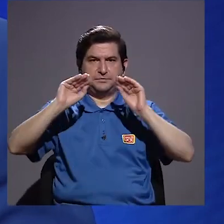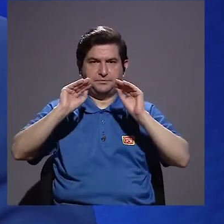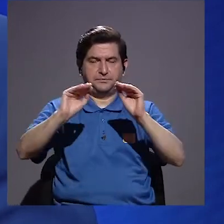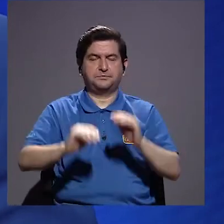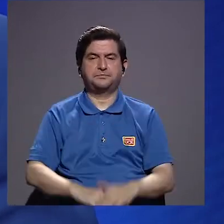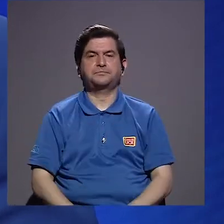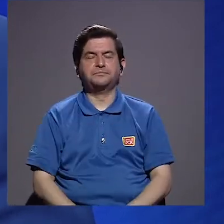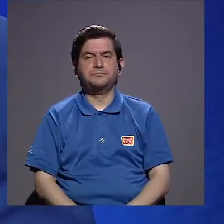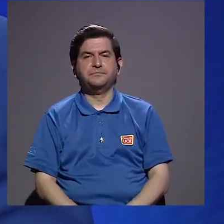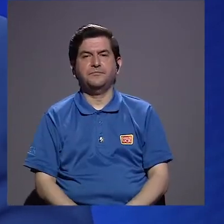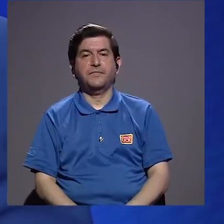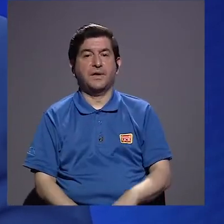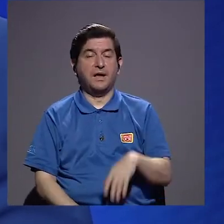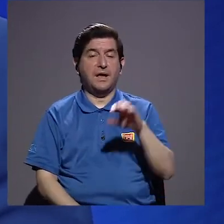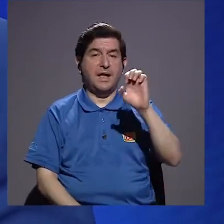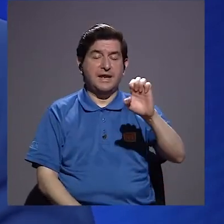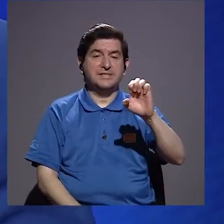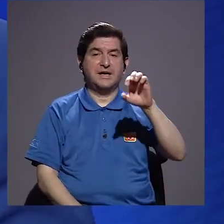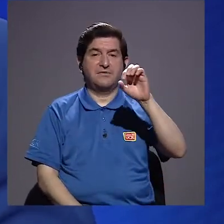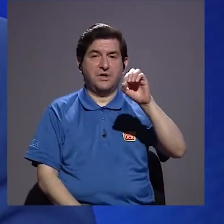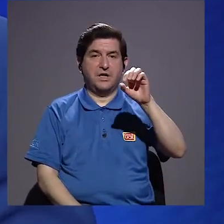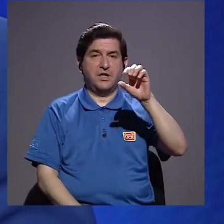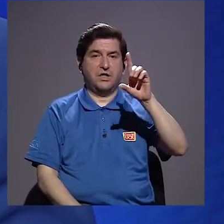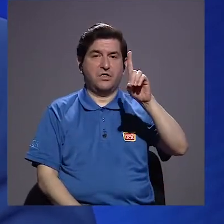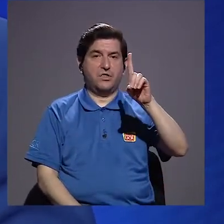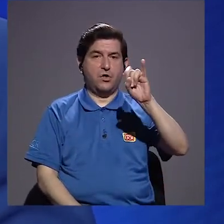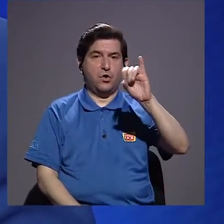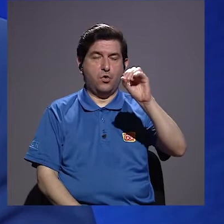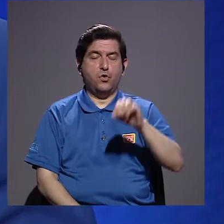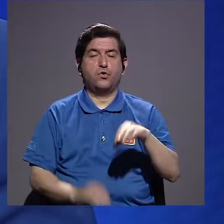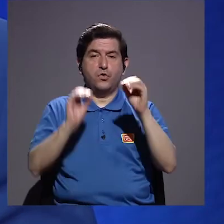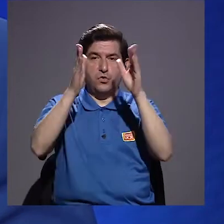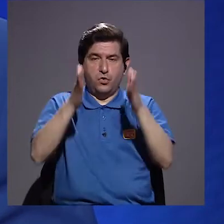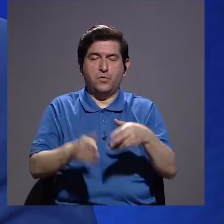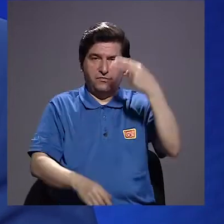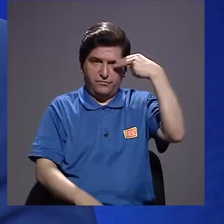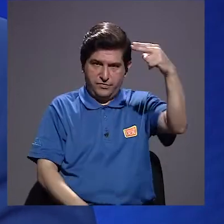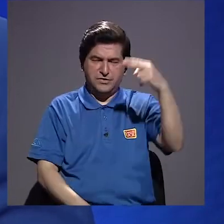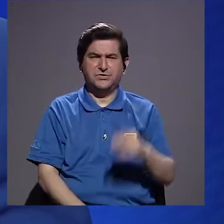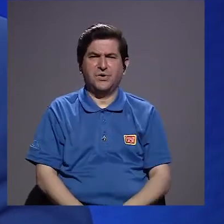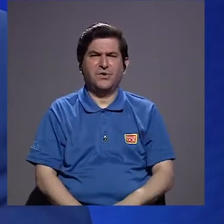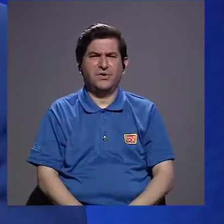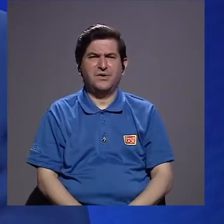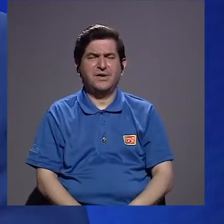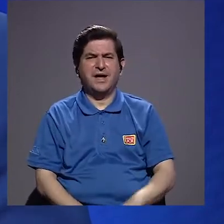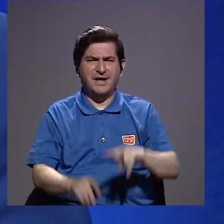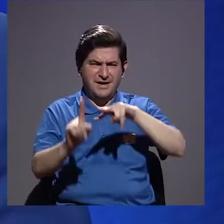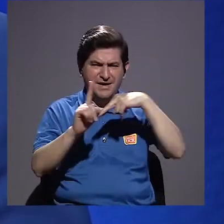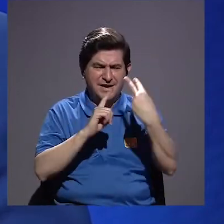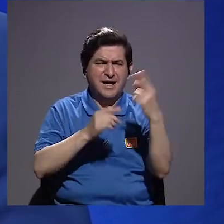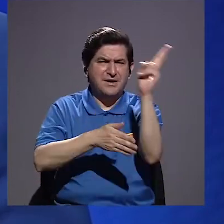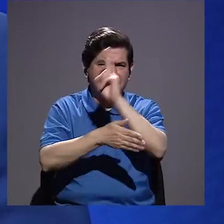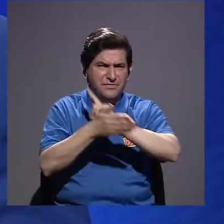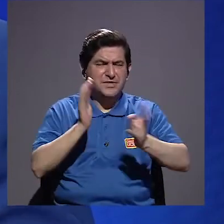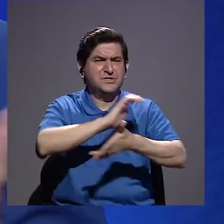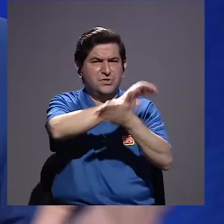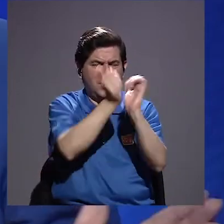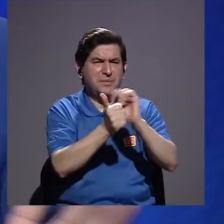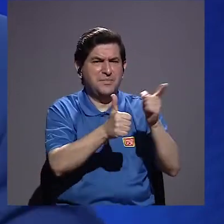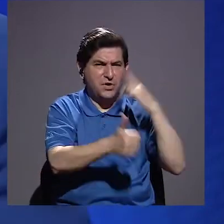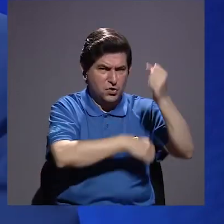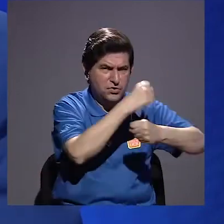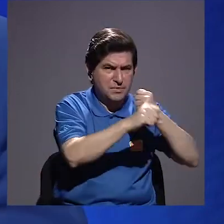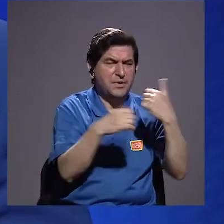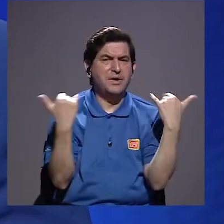académico. Doña Elizabeth es profesora emérita. ¿Ha cambiado algo esa visión en la academia desde